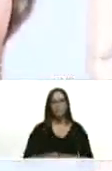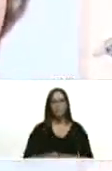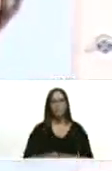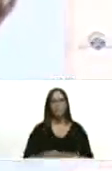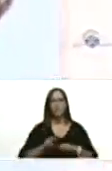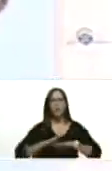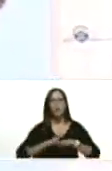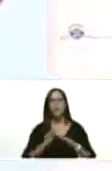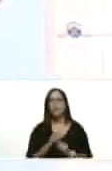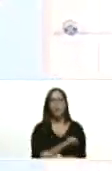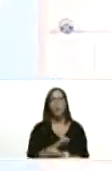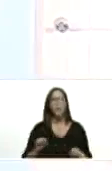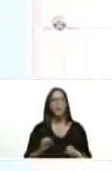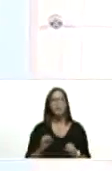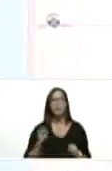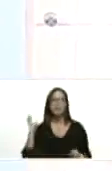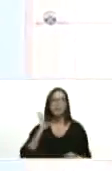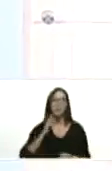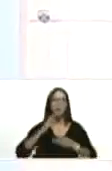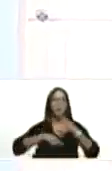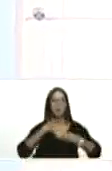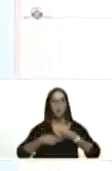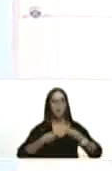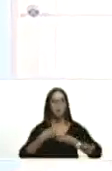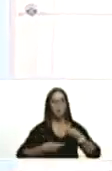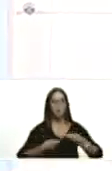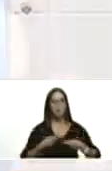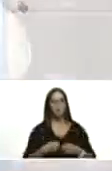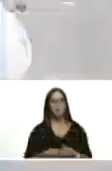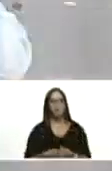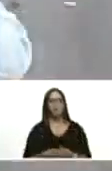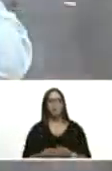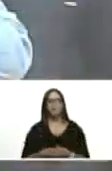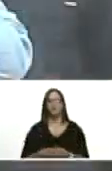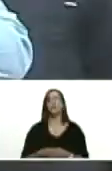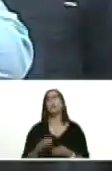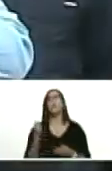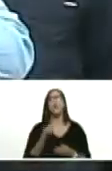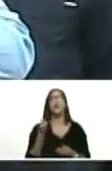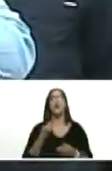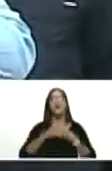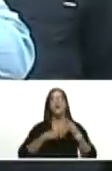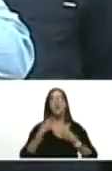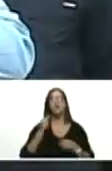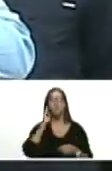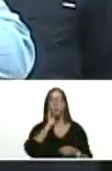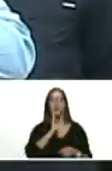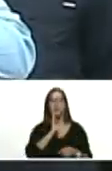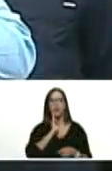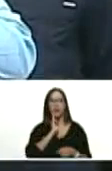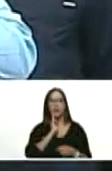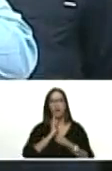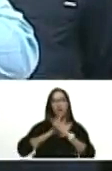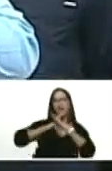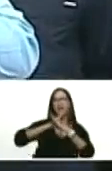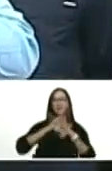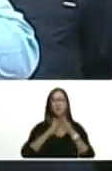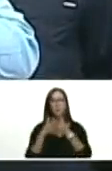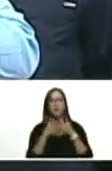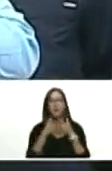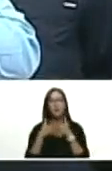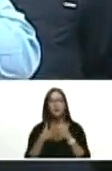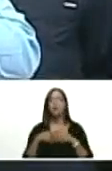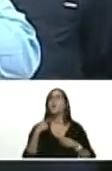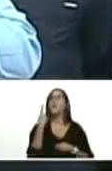porque es imposible llevar una revolución como la revolución bolivariana, antiimperialista,